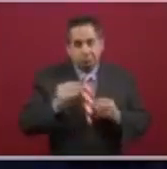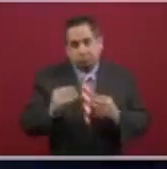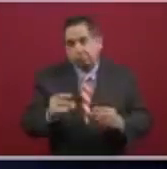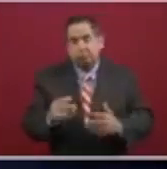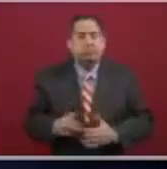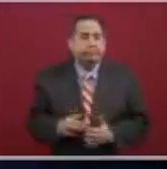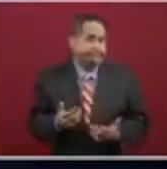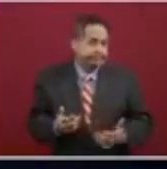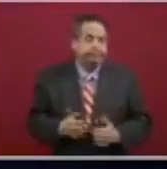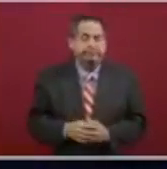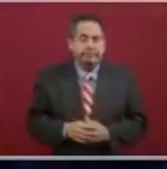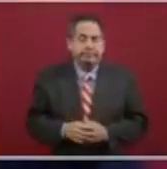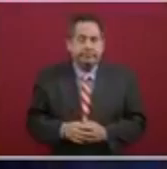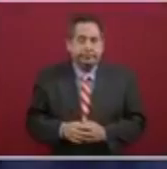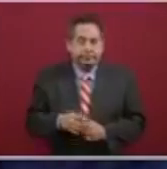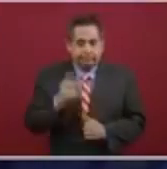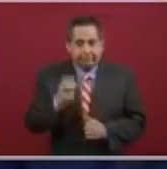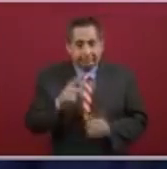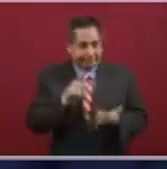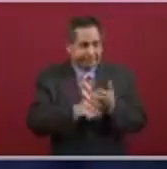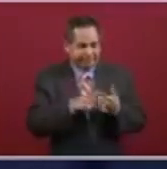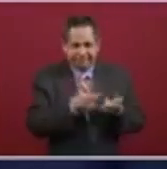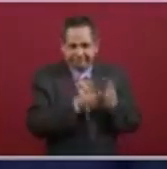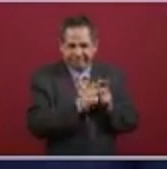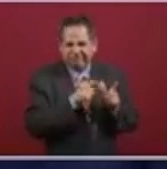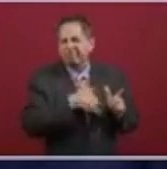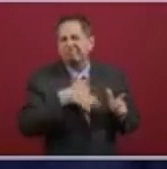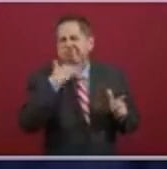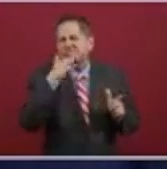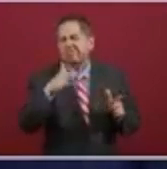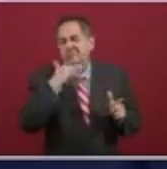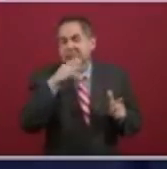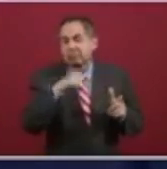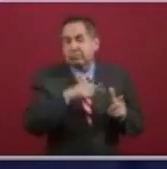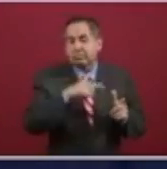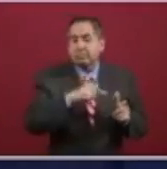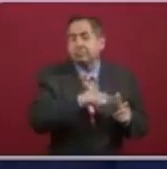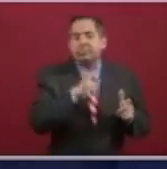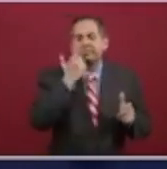Y estos corruptos lo que querían